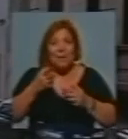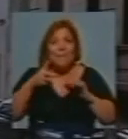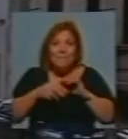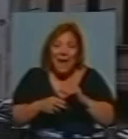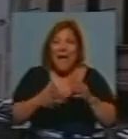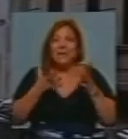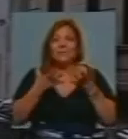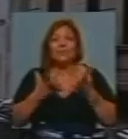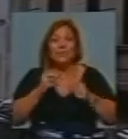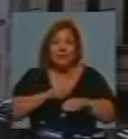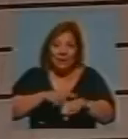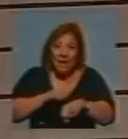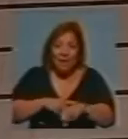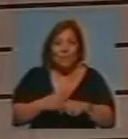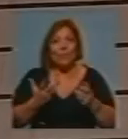¿no? De este tiempo,